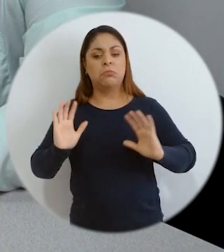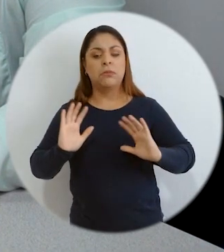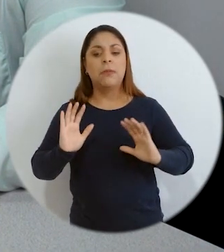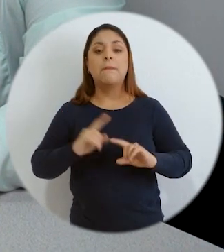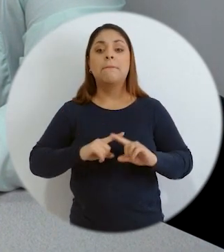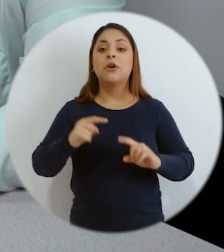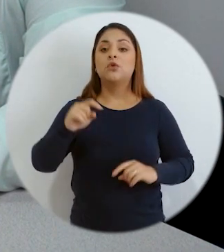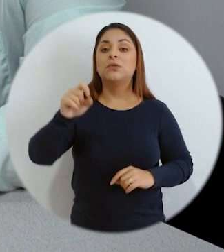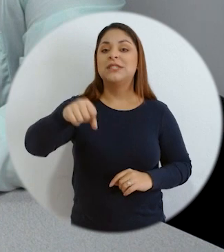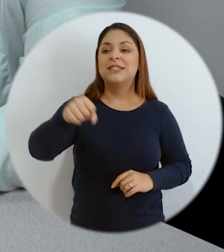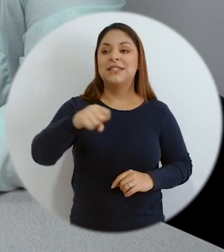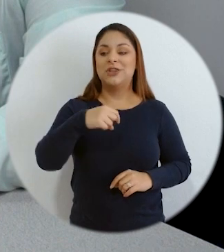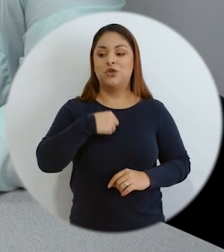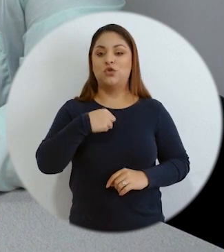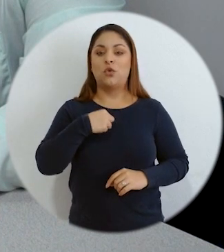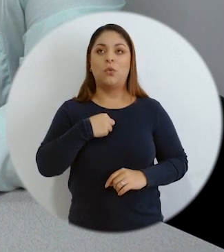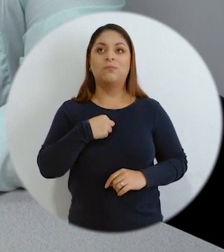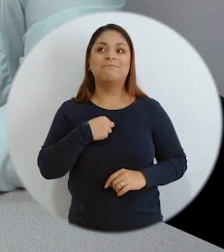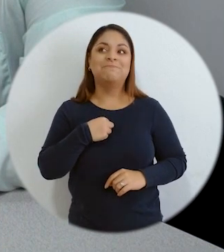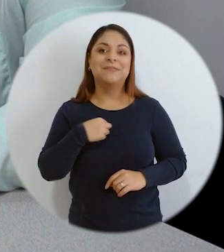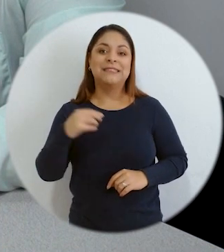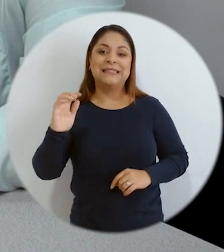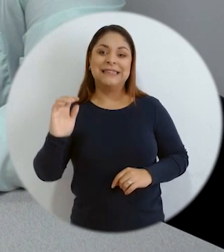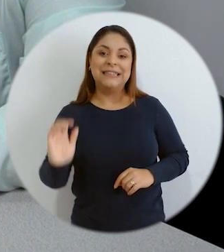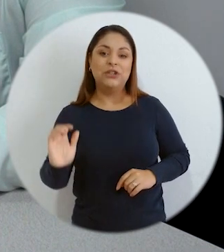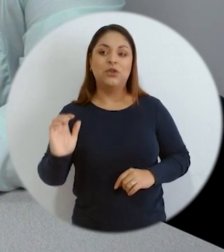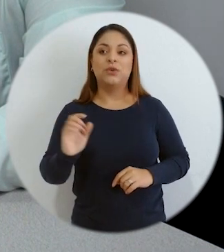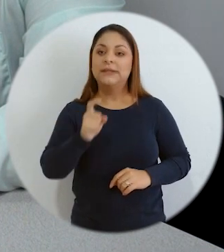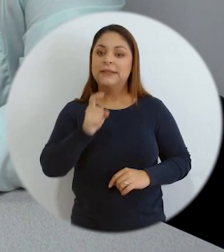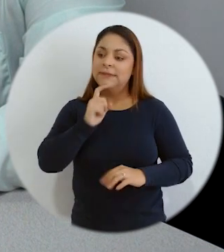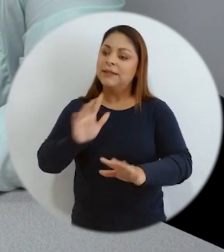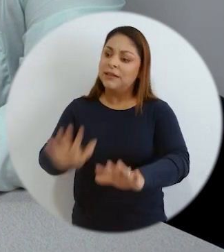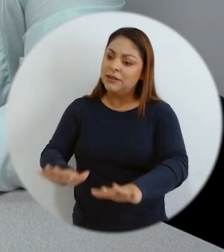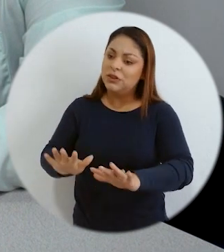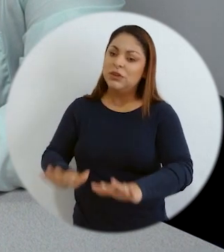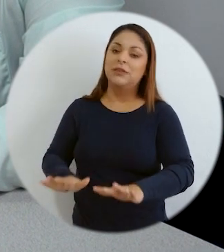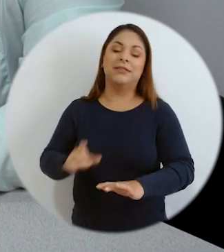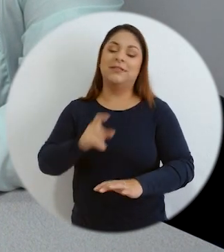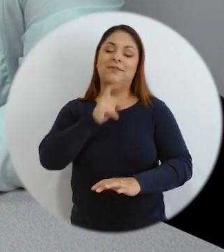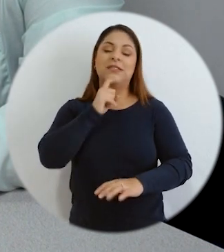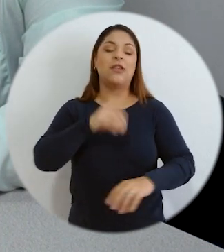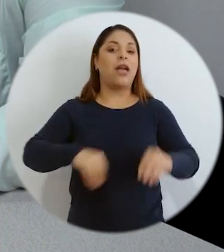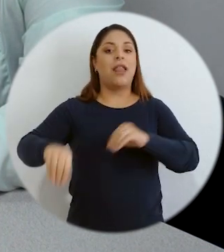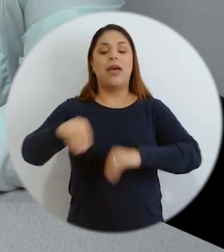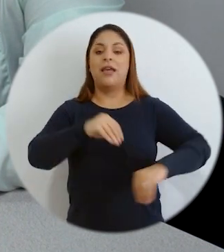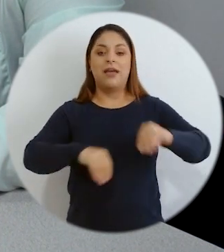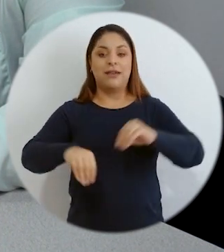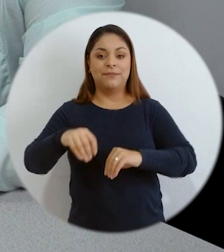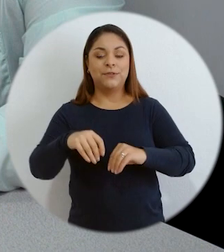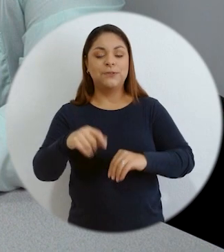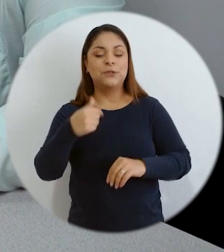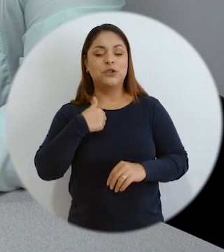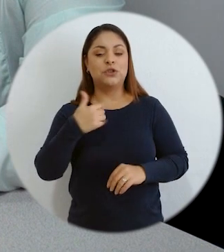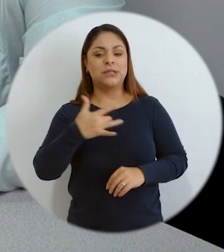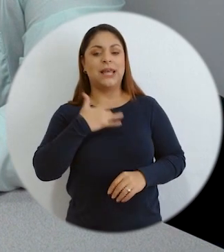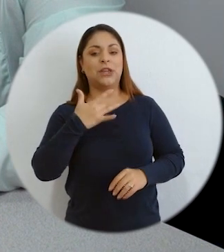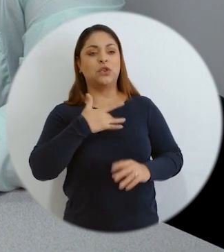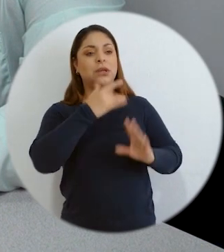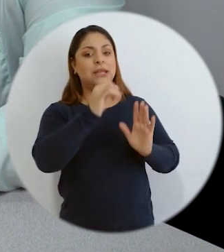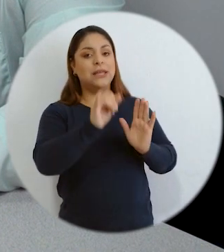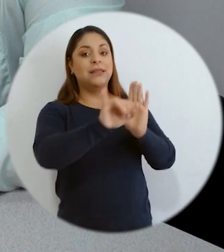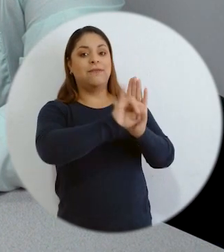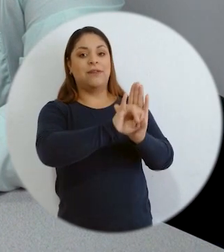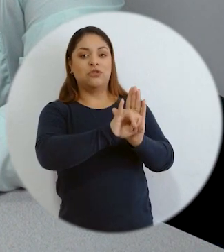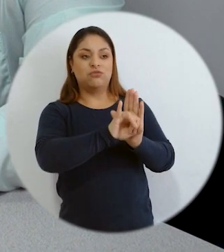problemática, pero sí fui un chico, digamos, complicado de estar quedito, ¿verdad? Entonces me